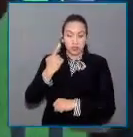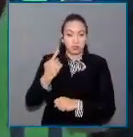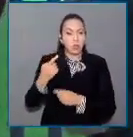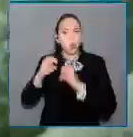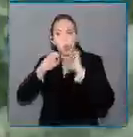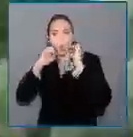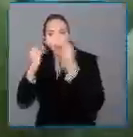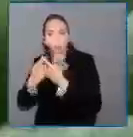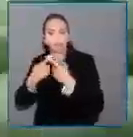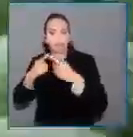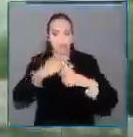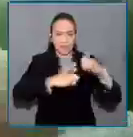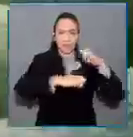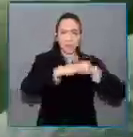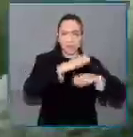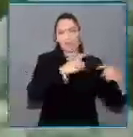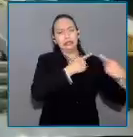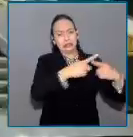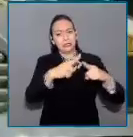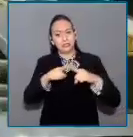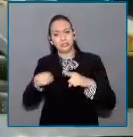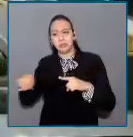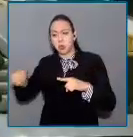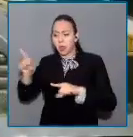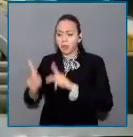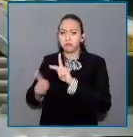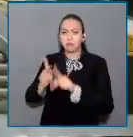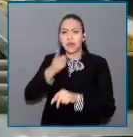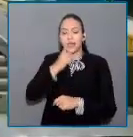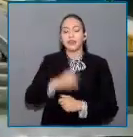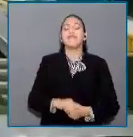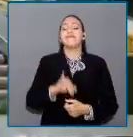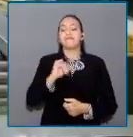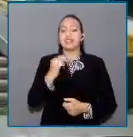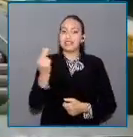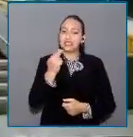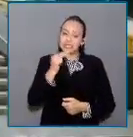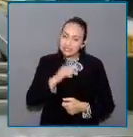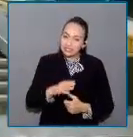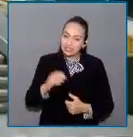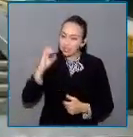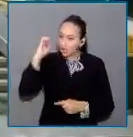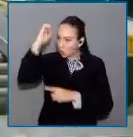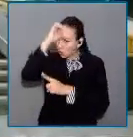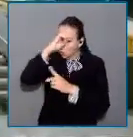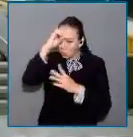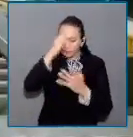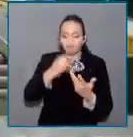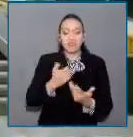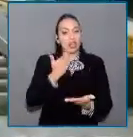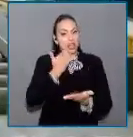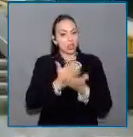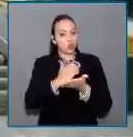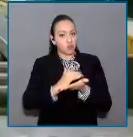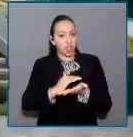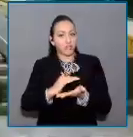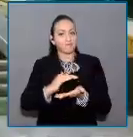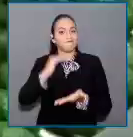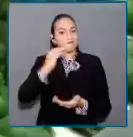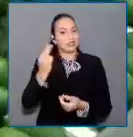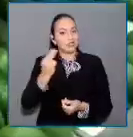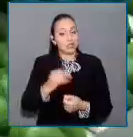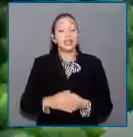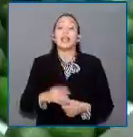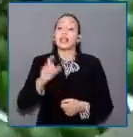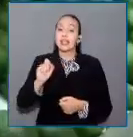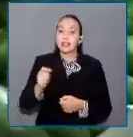y civiles coincidieron en la urgencia de superar el paradigma del crecimiento económico y competitividad basado en